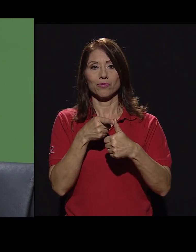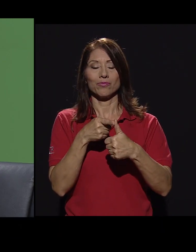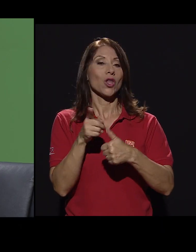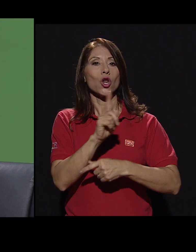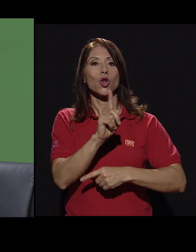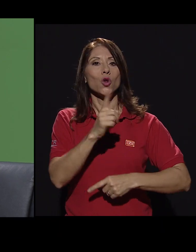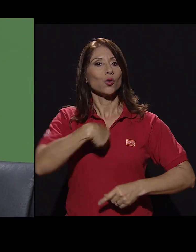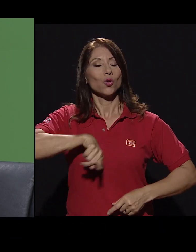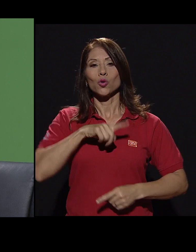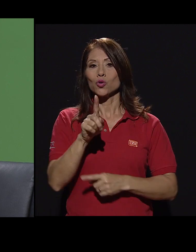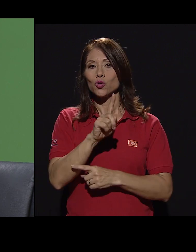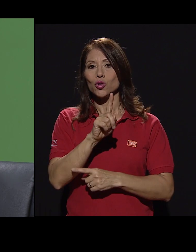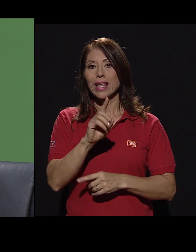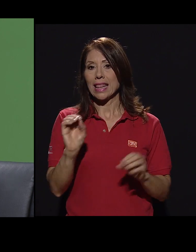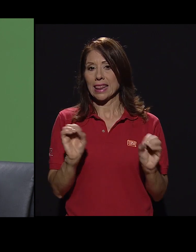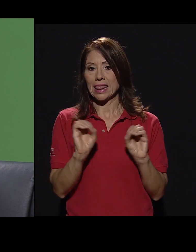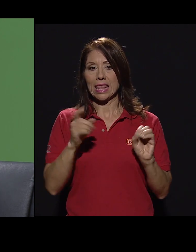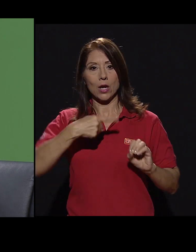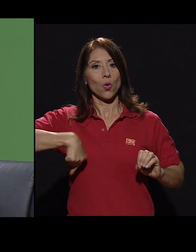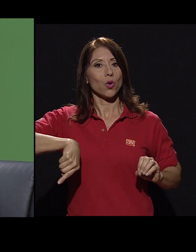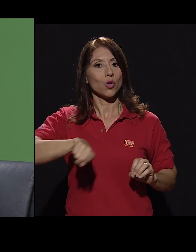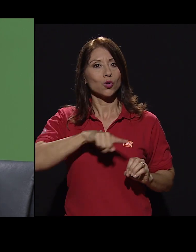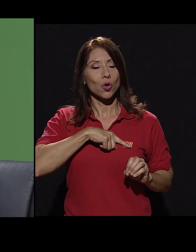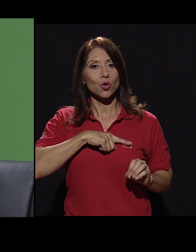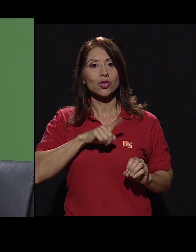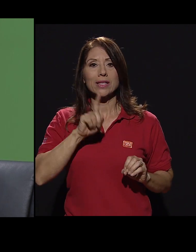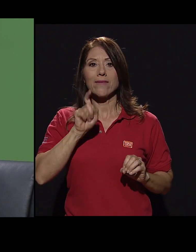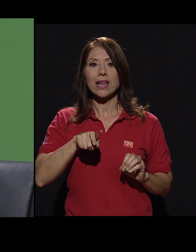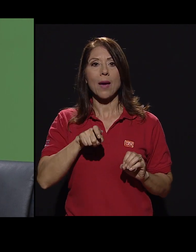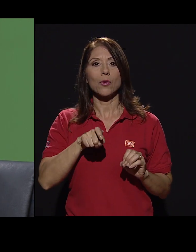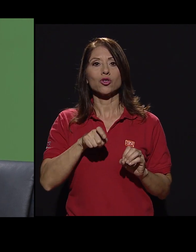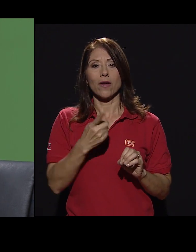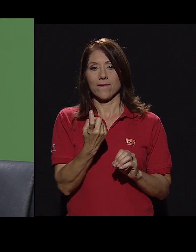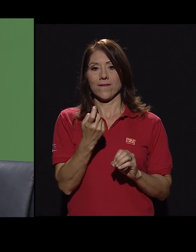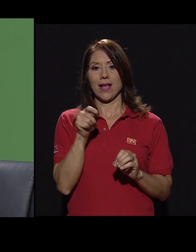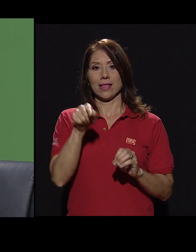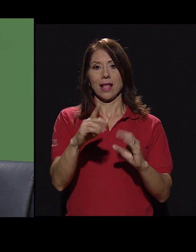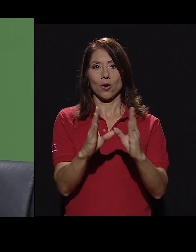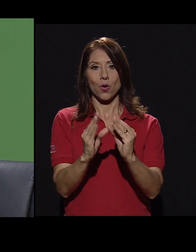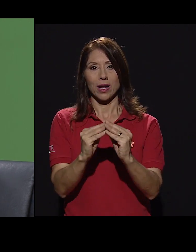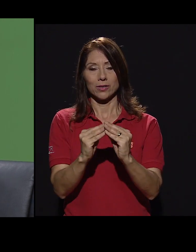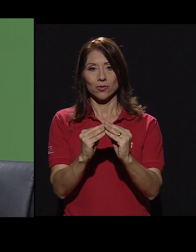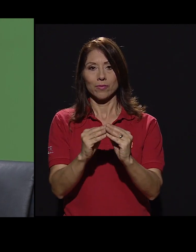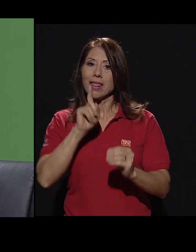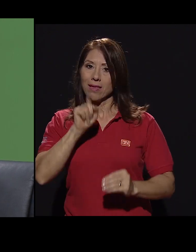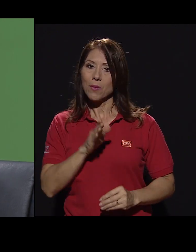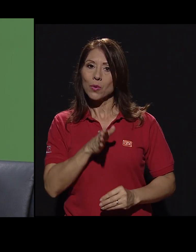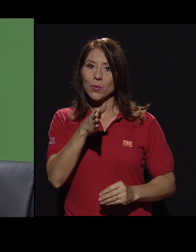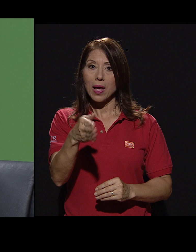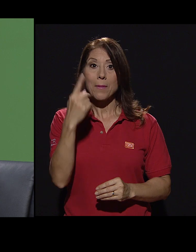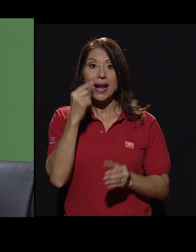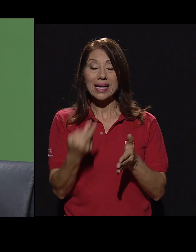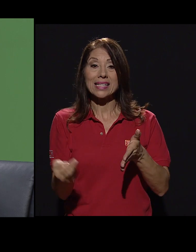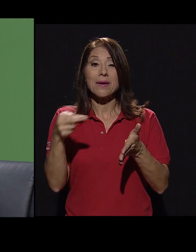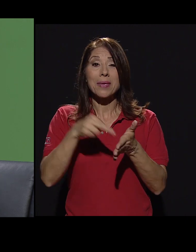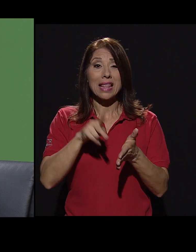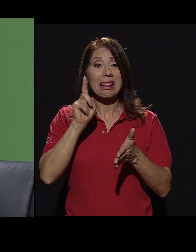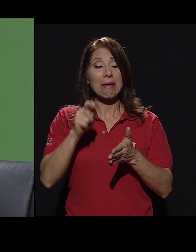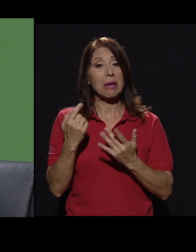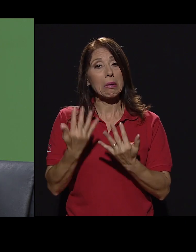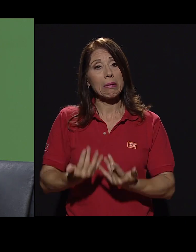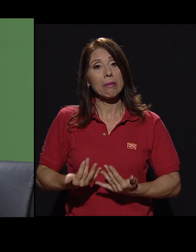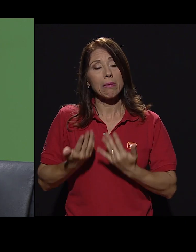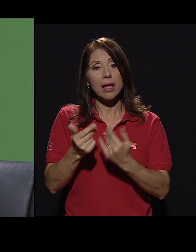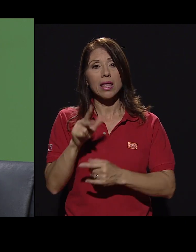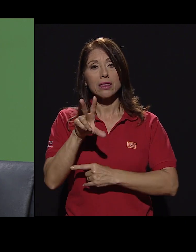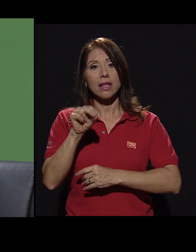mensaje, no deberíamos ninguno de nosotros perdernos del congreso Porque para que esto se repita, yo digo que tendrían que pasar unos